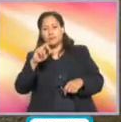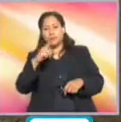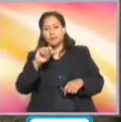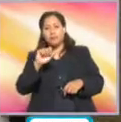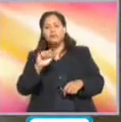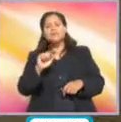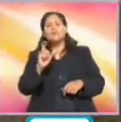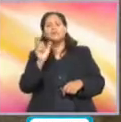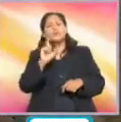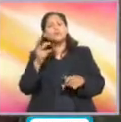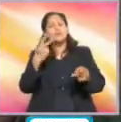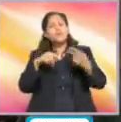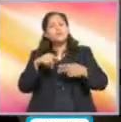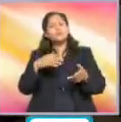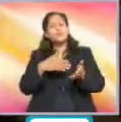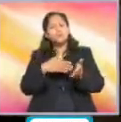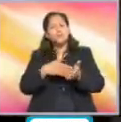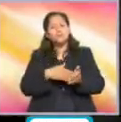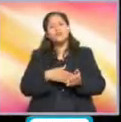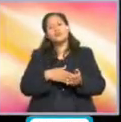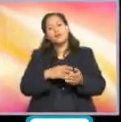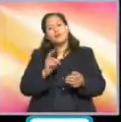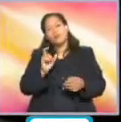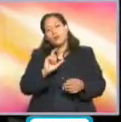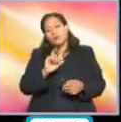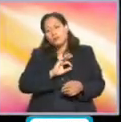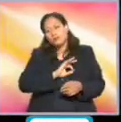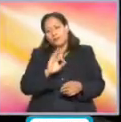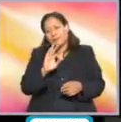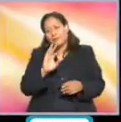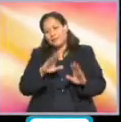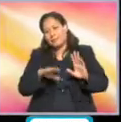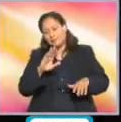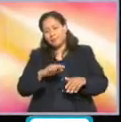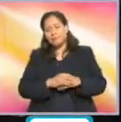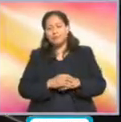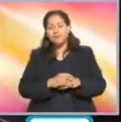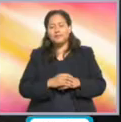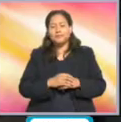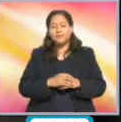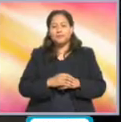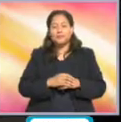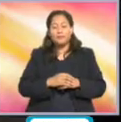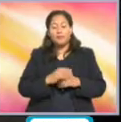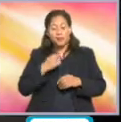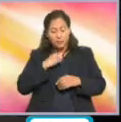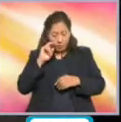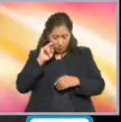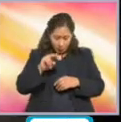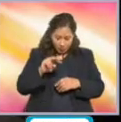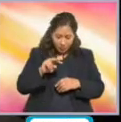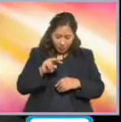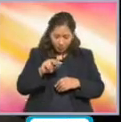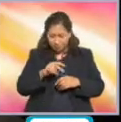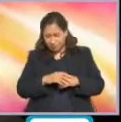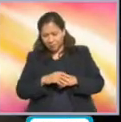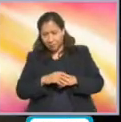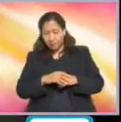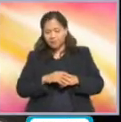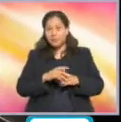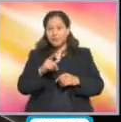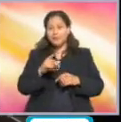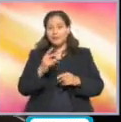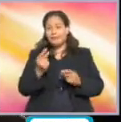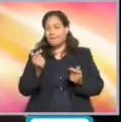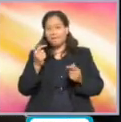a bolearse los zapatos. Cada que tengo oportunidad. O sea que aquí es lo veo, me inspiro, de pisa